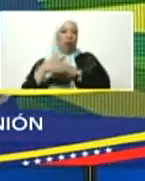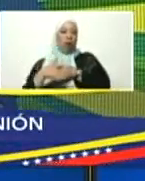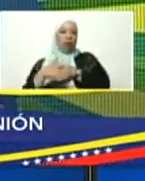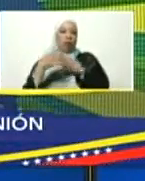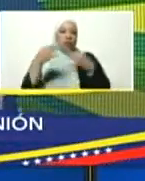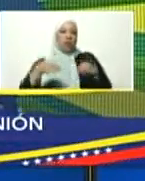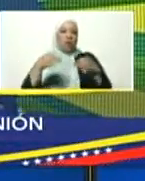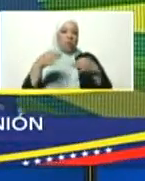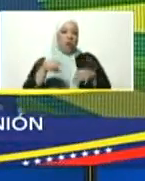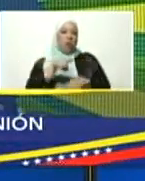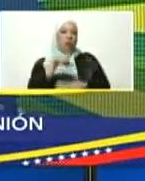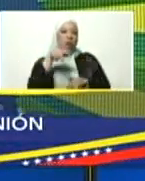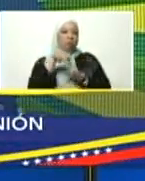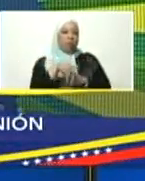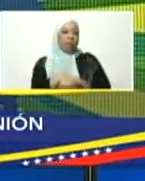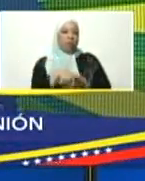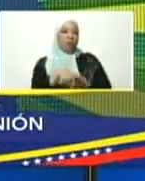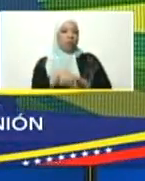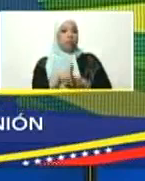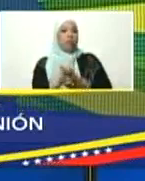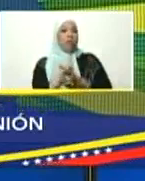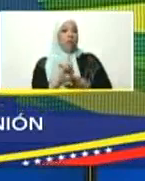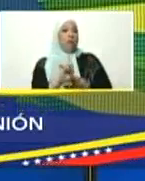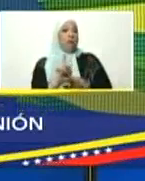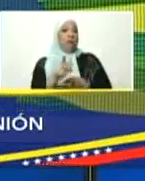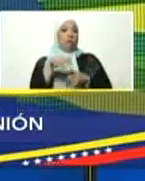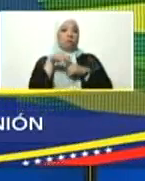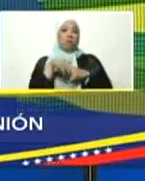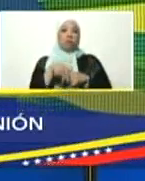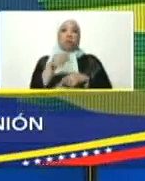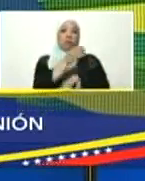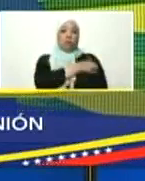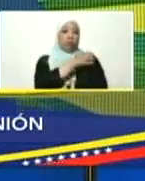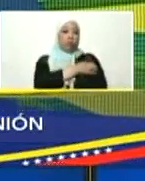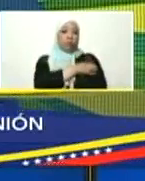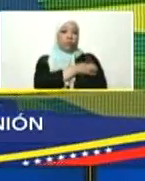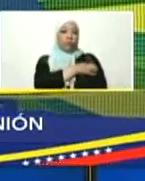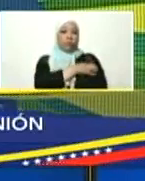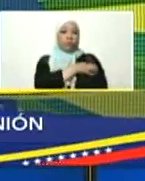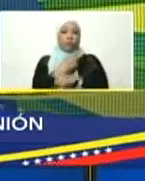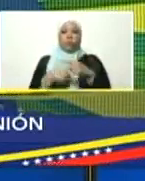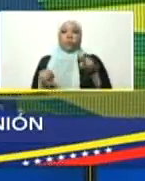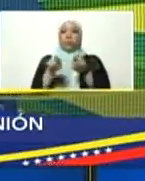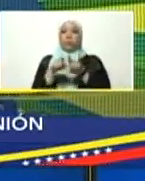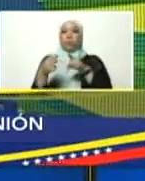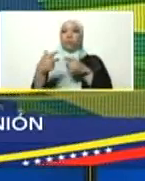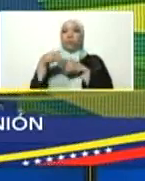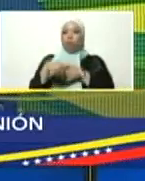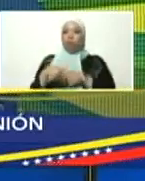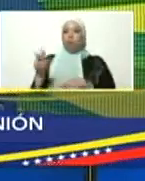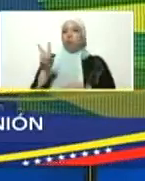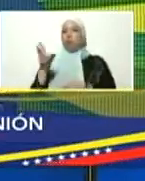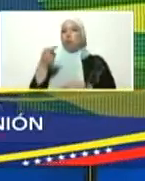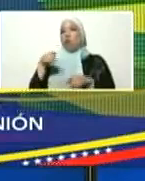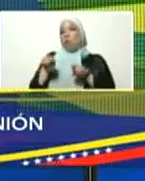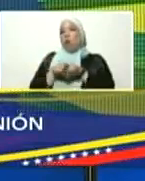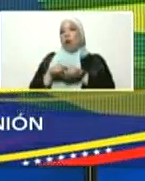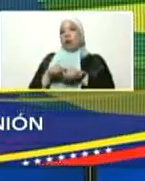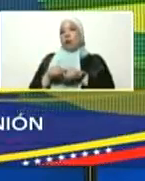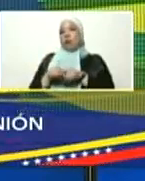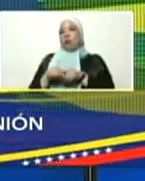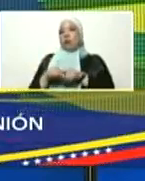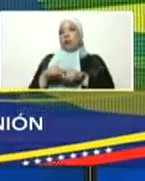Normalizar el ataque contra Nicaragua y tratan de normalizarlo desde la izquierda, como tratan de normalizar el ataque contra Venezuela. Que digan